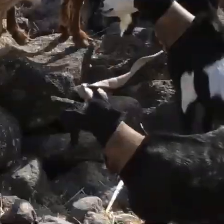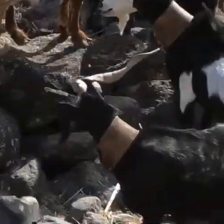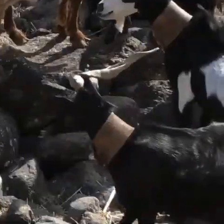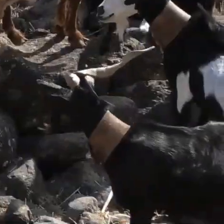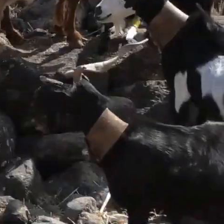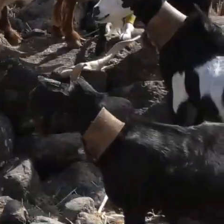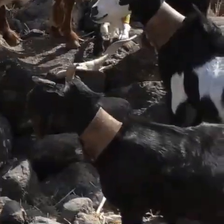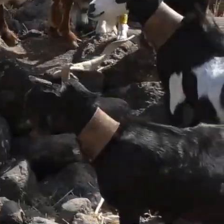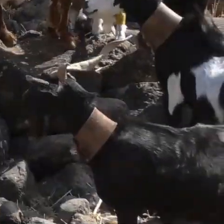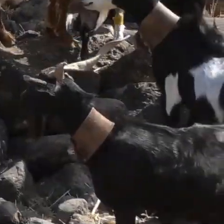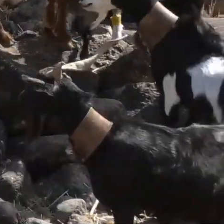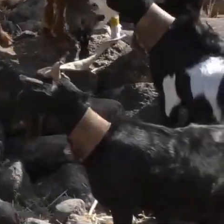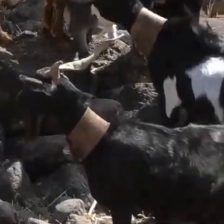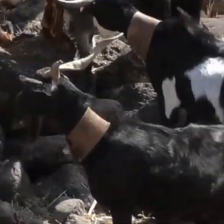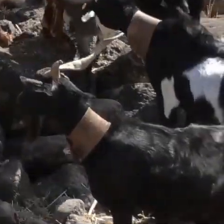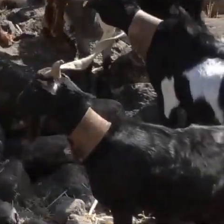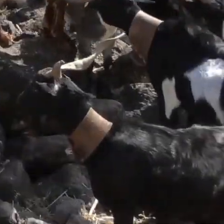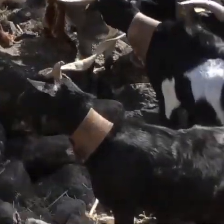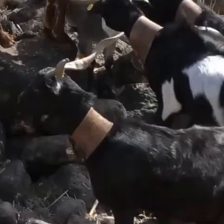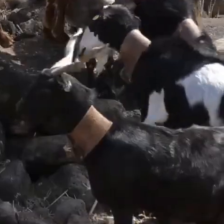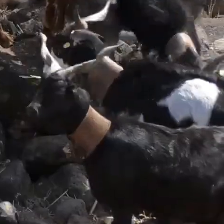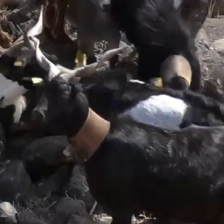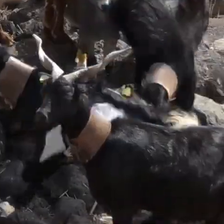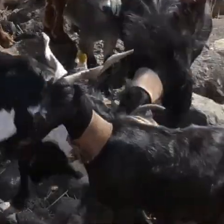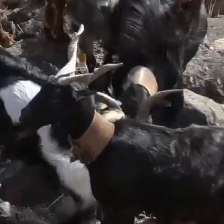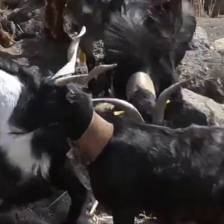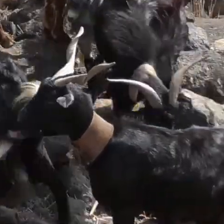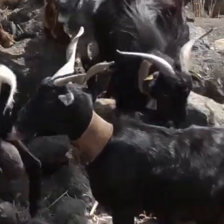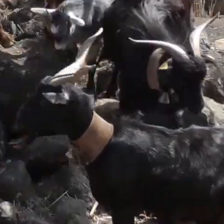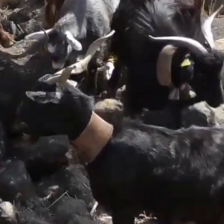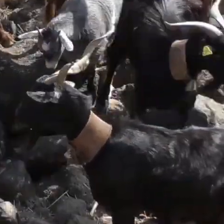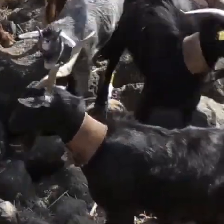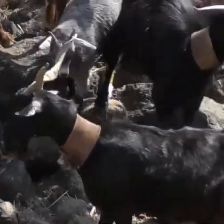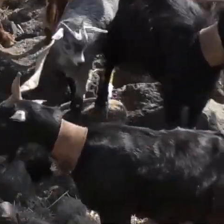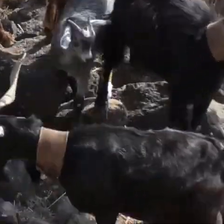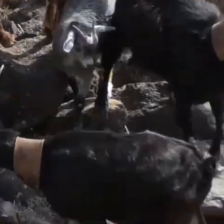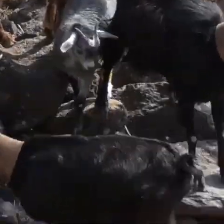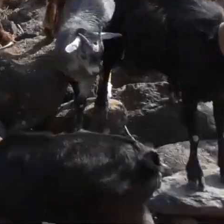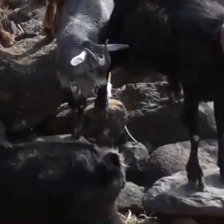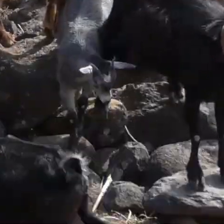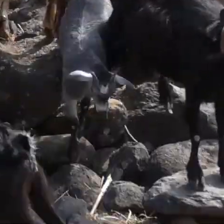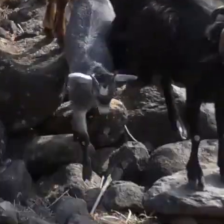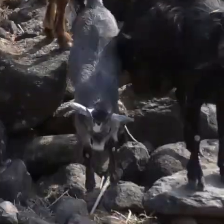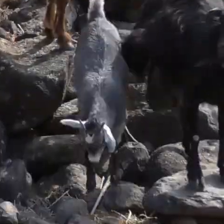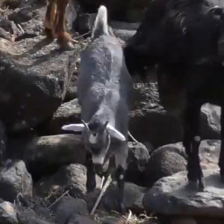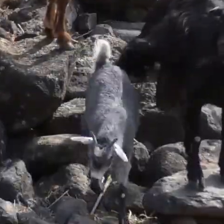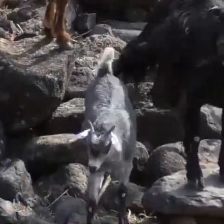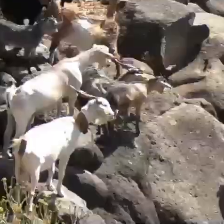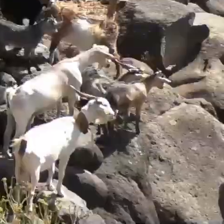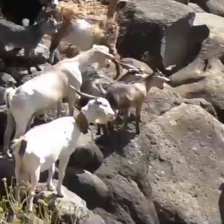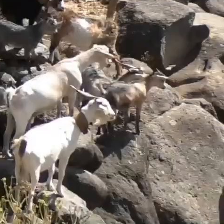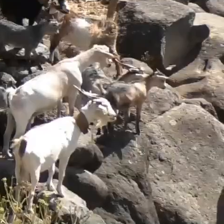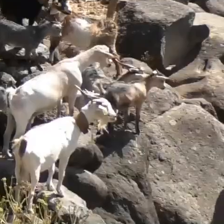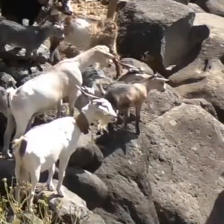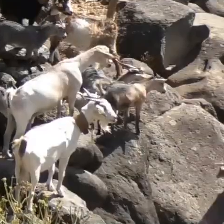tanto, hasta que no se levante la alarma, no se puede hacer esa convocatoria. En cuanto a las subvenciones ordinarias para el